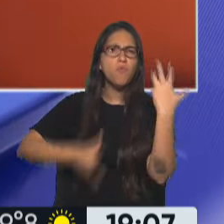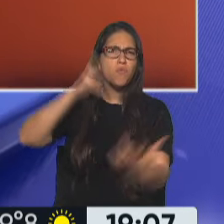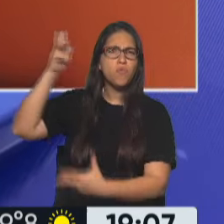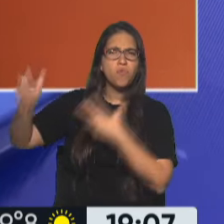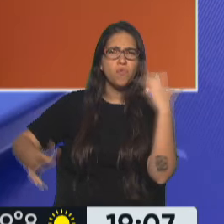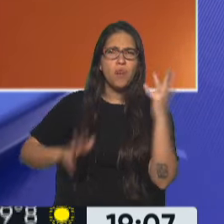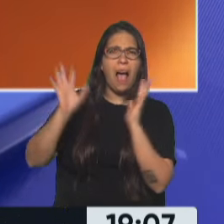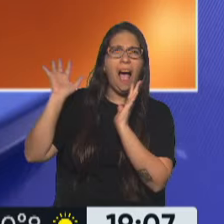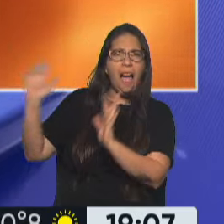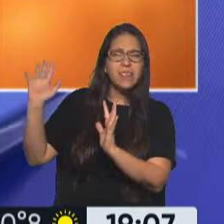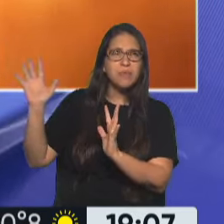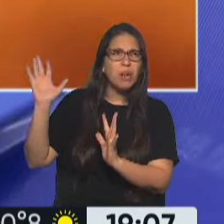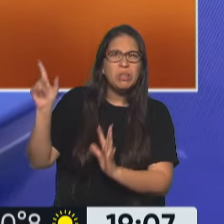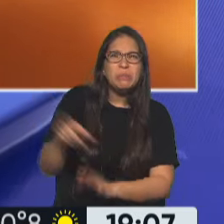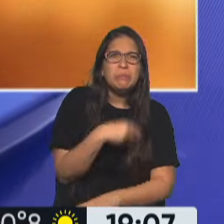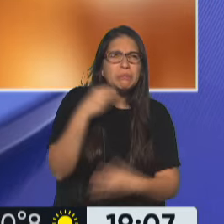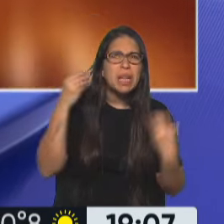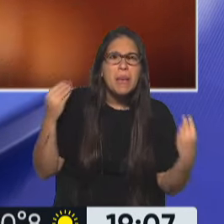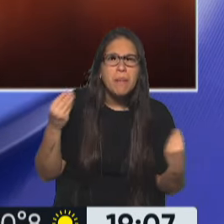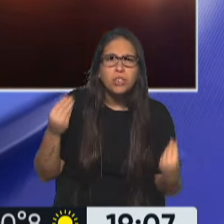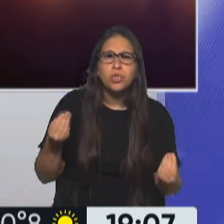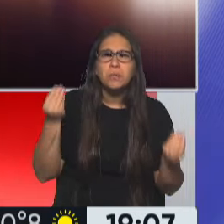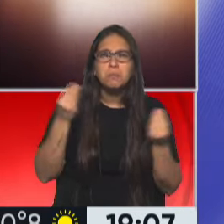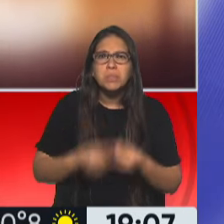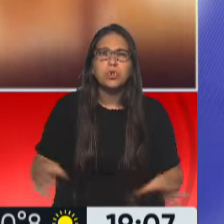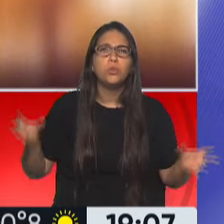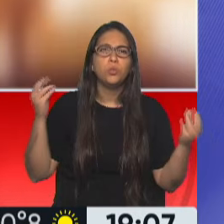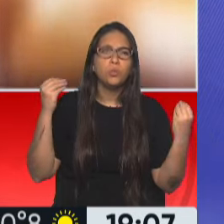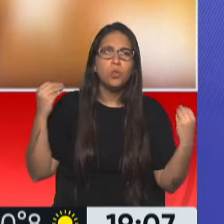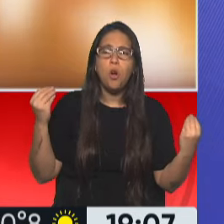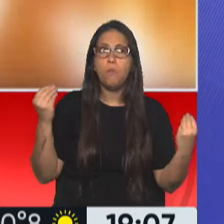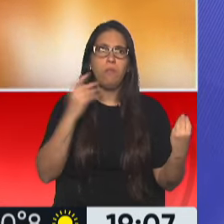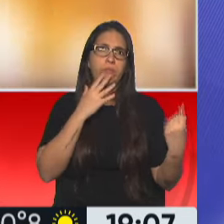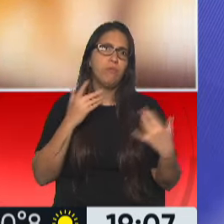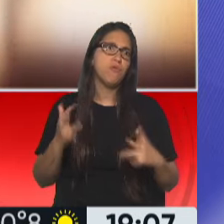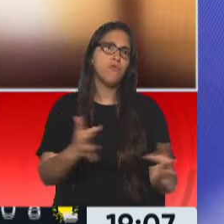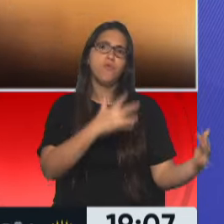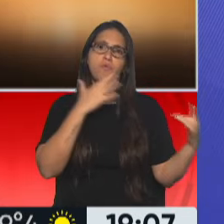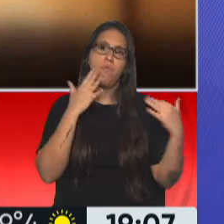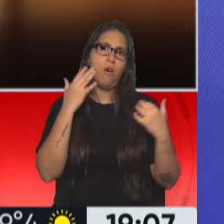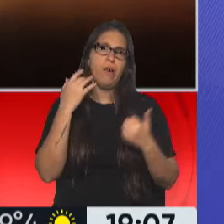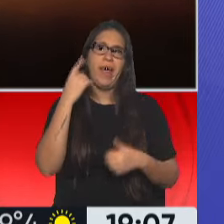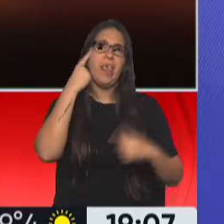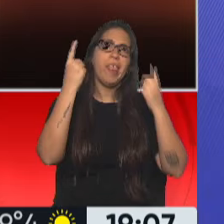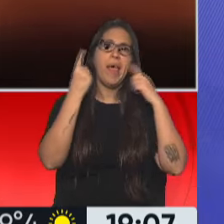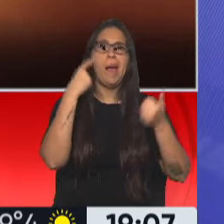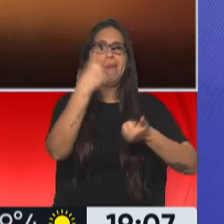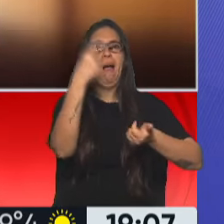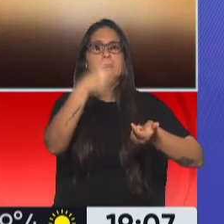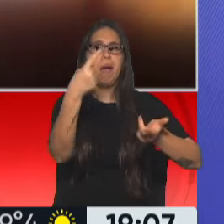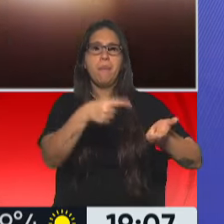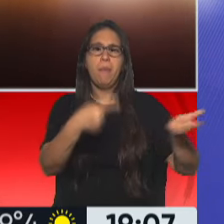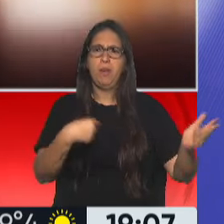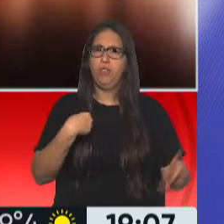Que nadie sabía de qué se trataba y cómo había comenzado este fuego. Se dijo de todo, Pablo, vos habrás Sí, escuchado. claro, sí, por supuesto, prendido a la tele